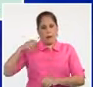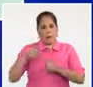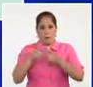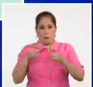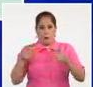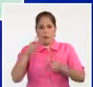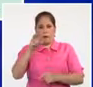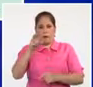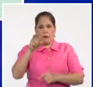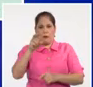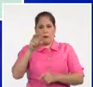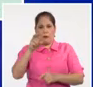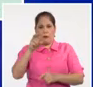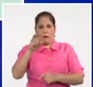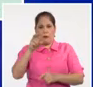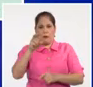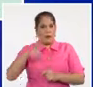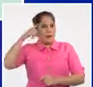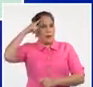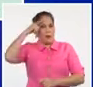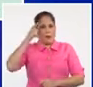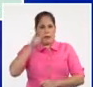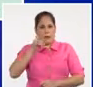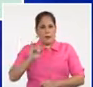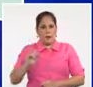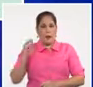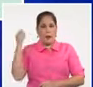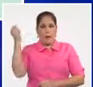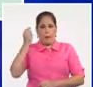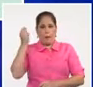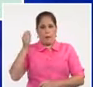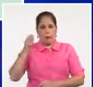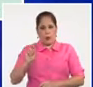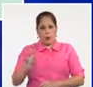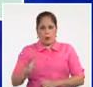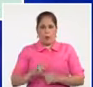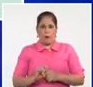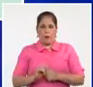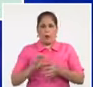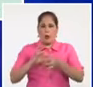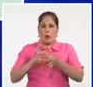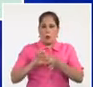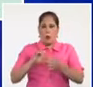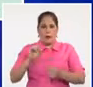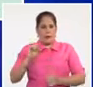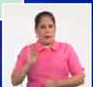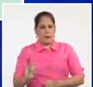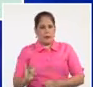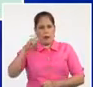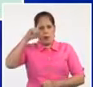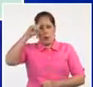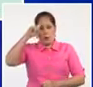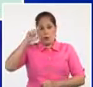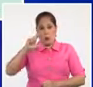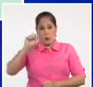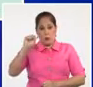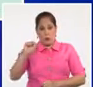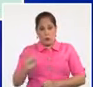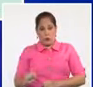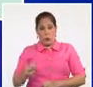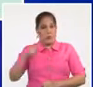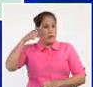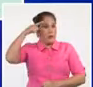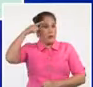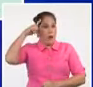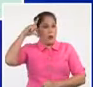34, San Diego, 9, Guanes 7, Consolación del Sur y San Luis con